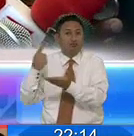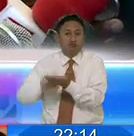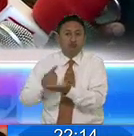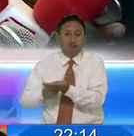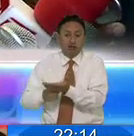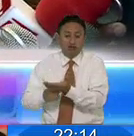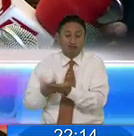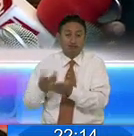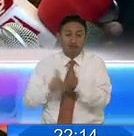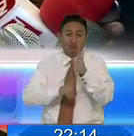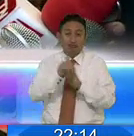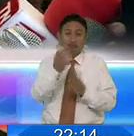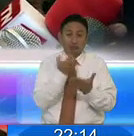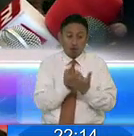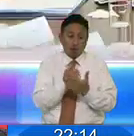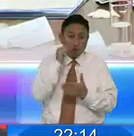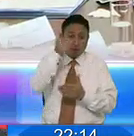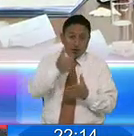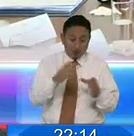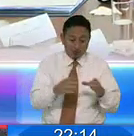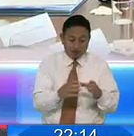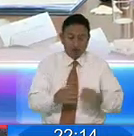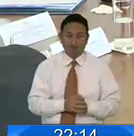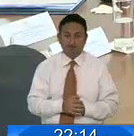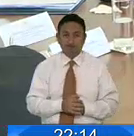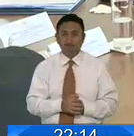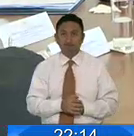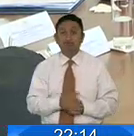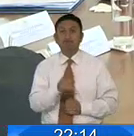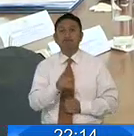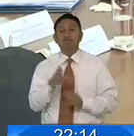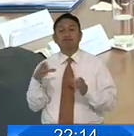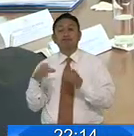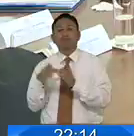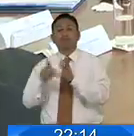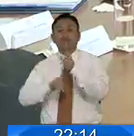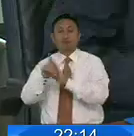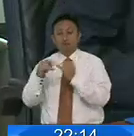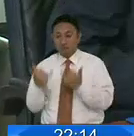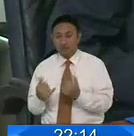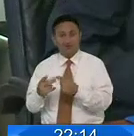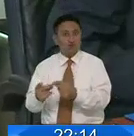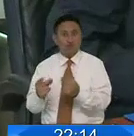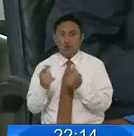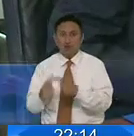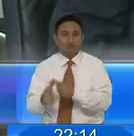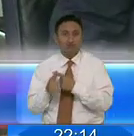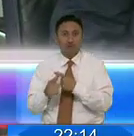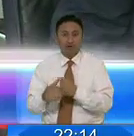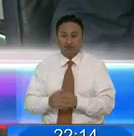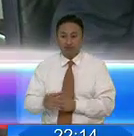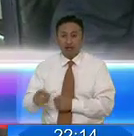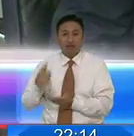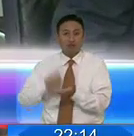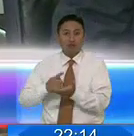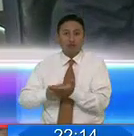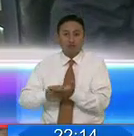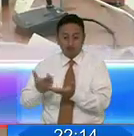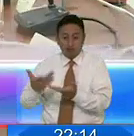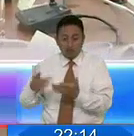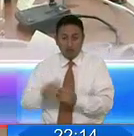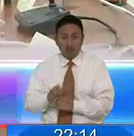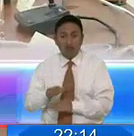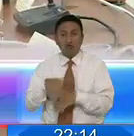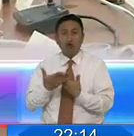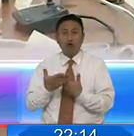económico ya pueda convocarse en el día de mañana ahora el trabajo de la comisión de desarrollo será contrarreloj que esta mesa legislativa ya se programa como irá